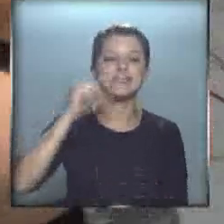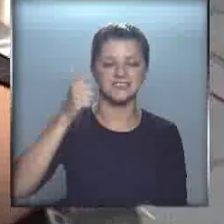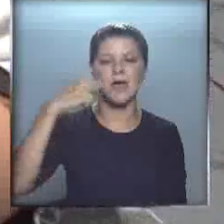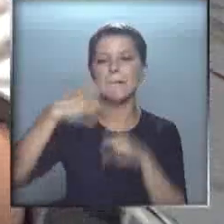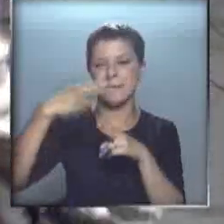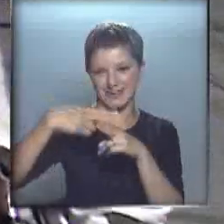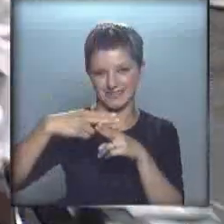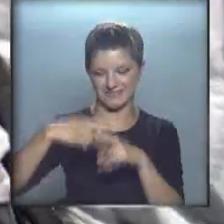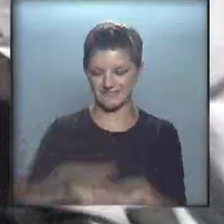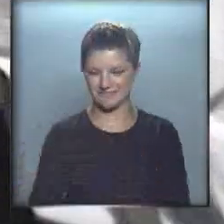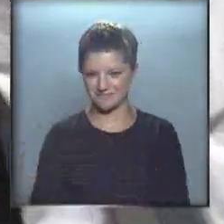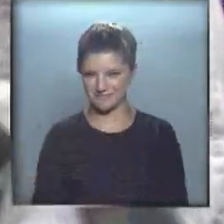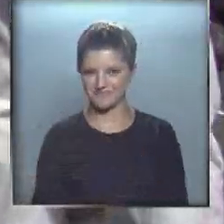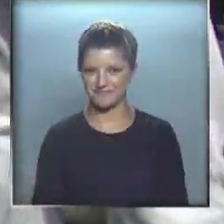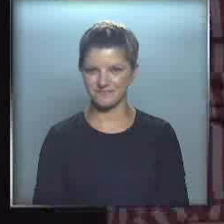Santiago.